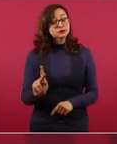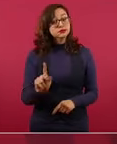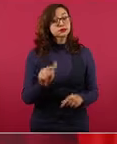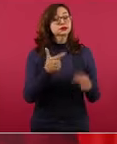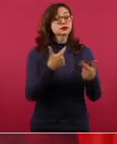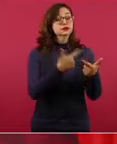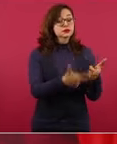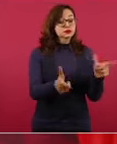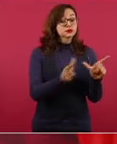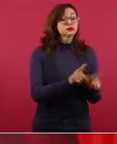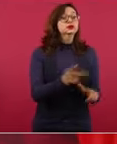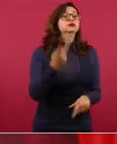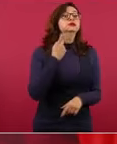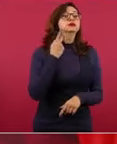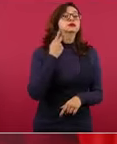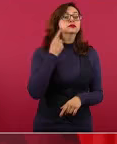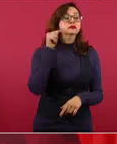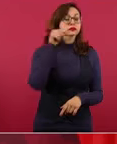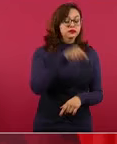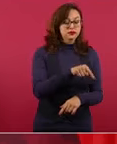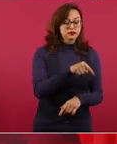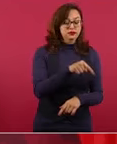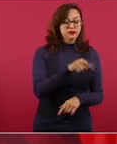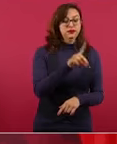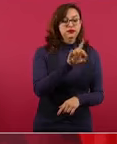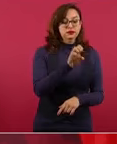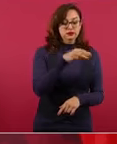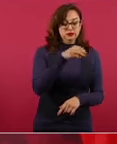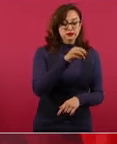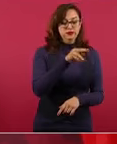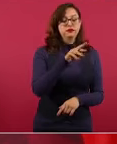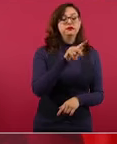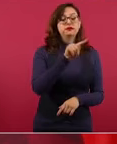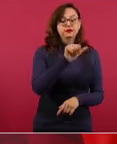ajos en el partido demócrata